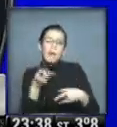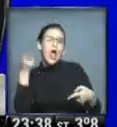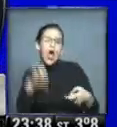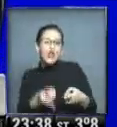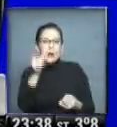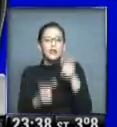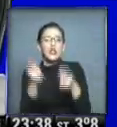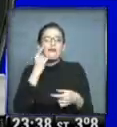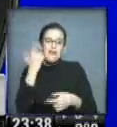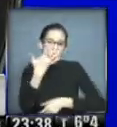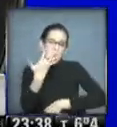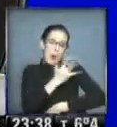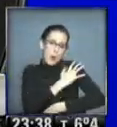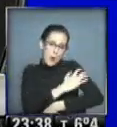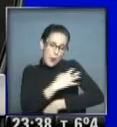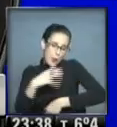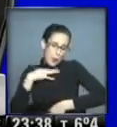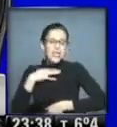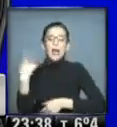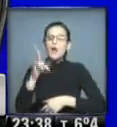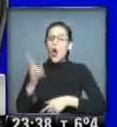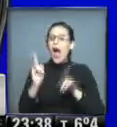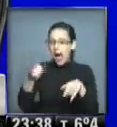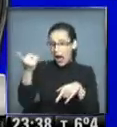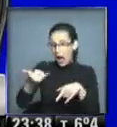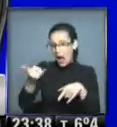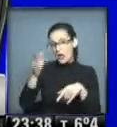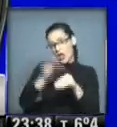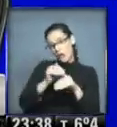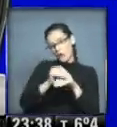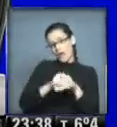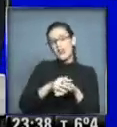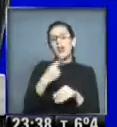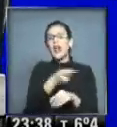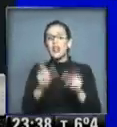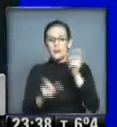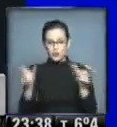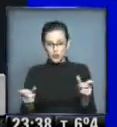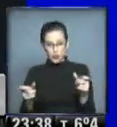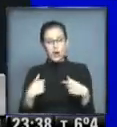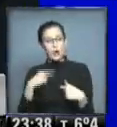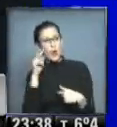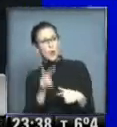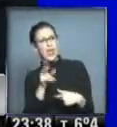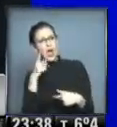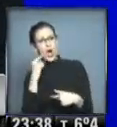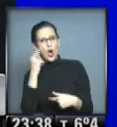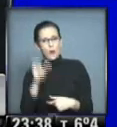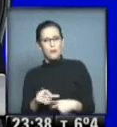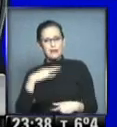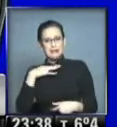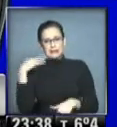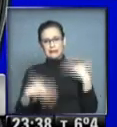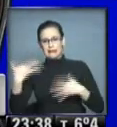pero también hay una responsabilidad del ciudadano común en cada uno de sus actos cotidianos, cuando ve a un pibe de la villa y siente